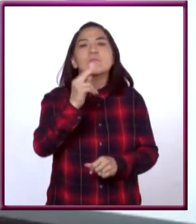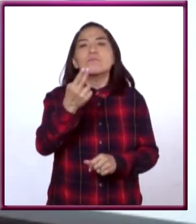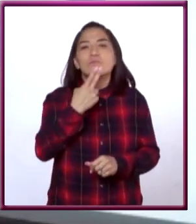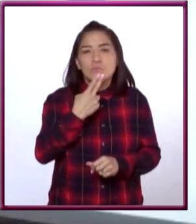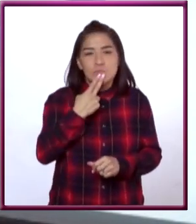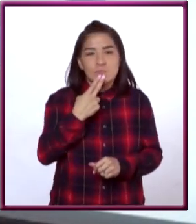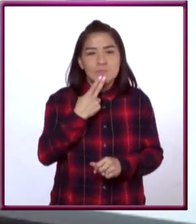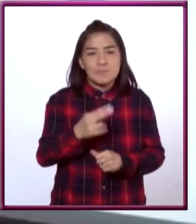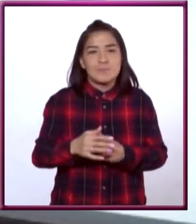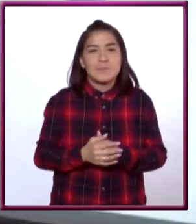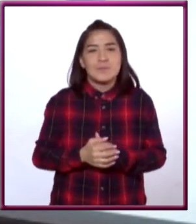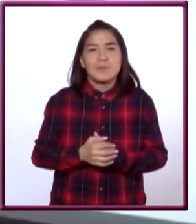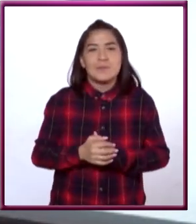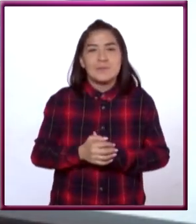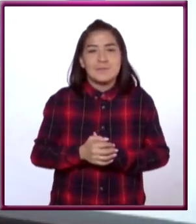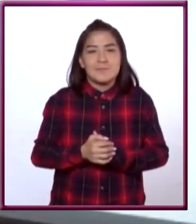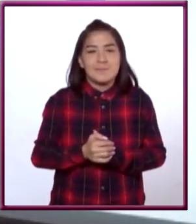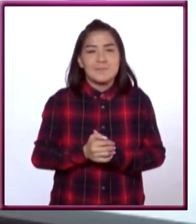recomienda utilizar